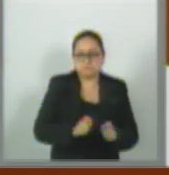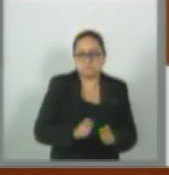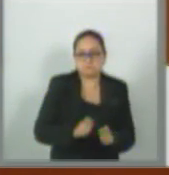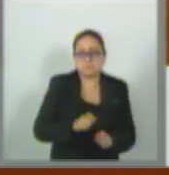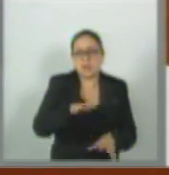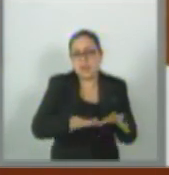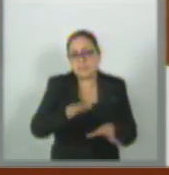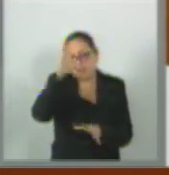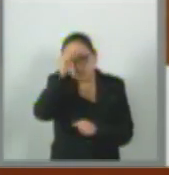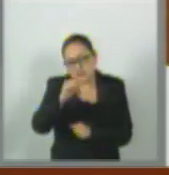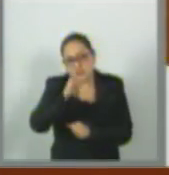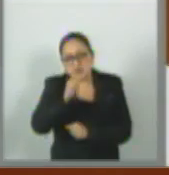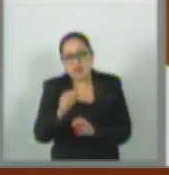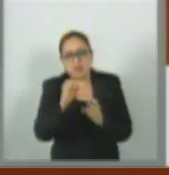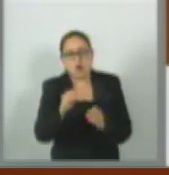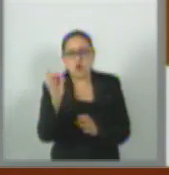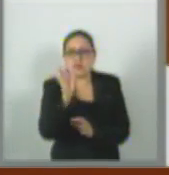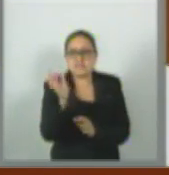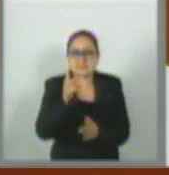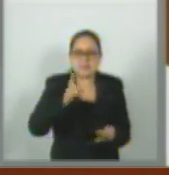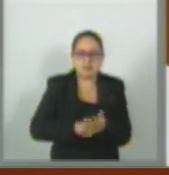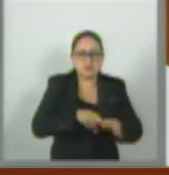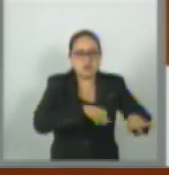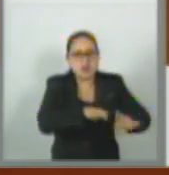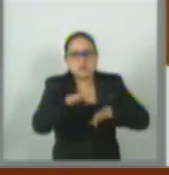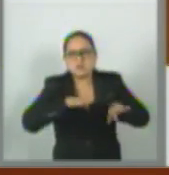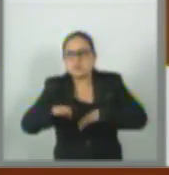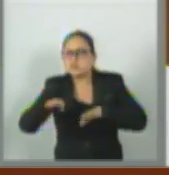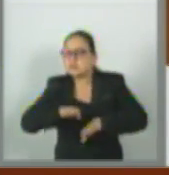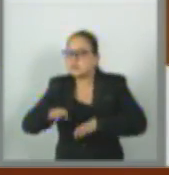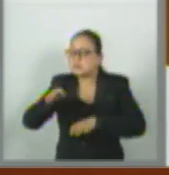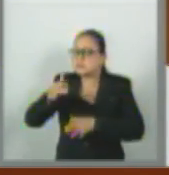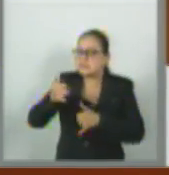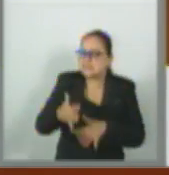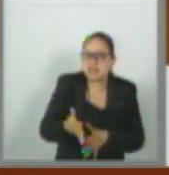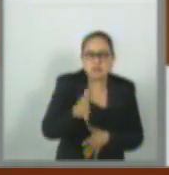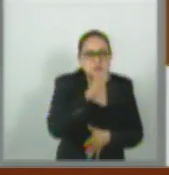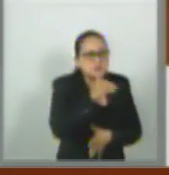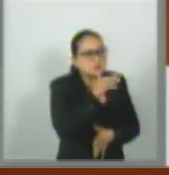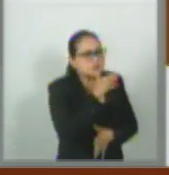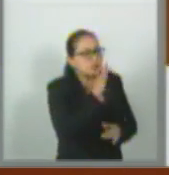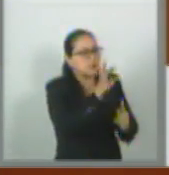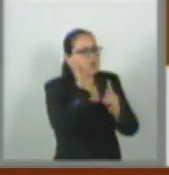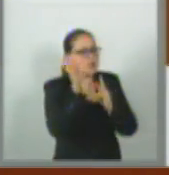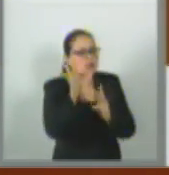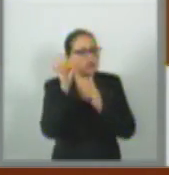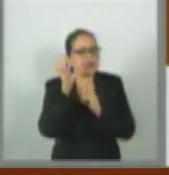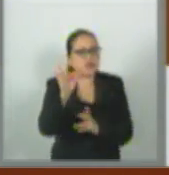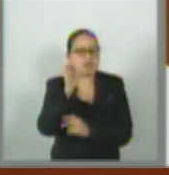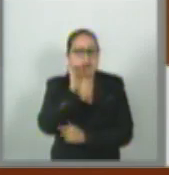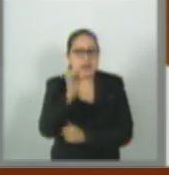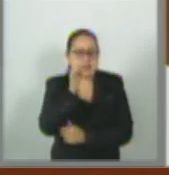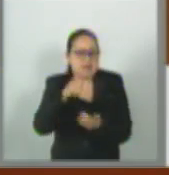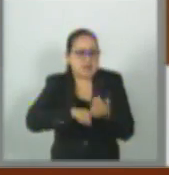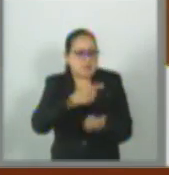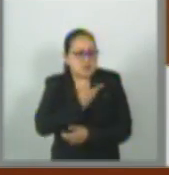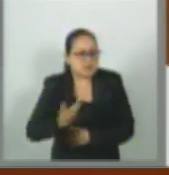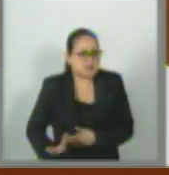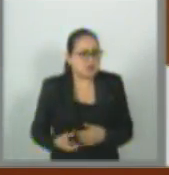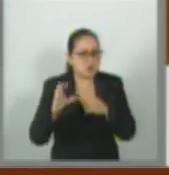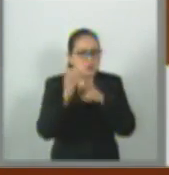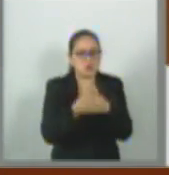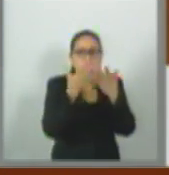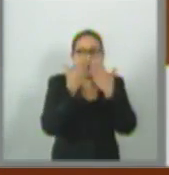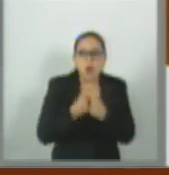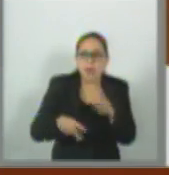rebasados por la intensa actividad parlamentaria no se nombran presidente de una comisión cuando